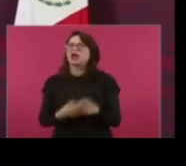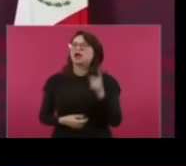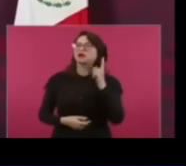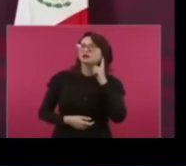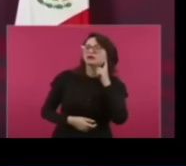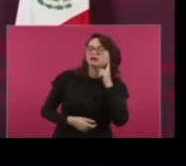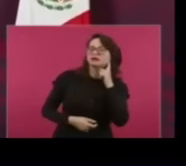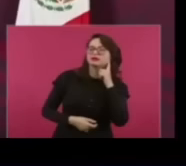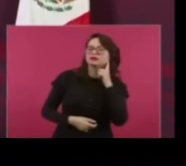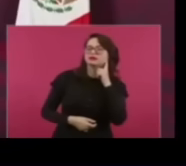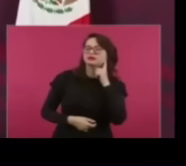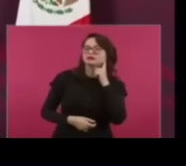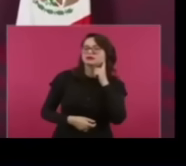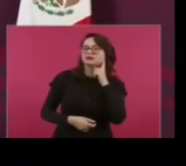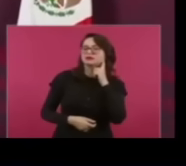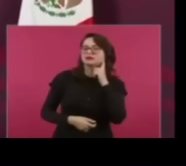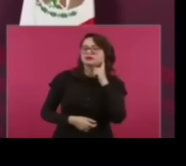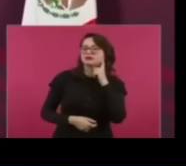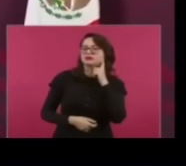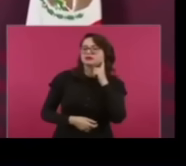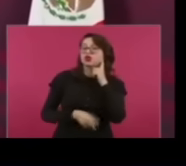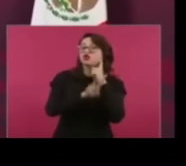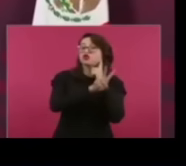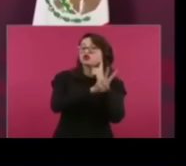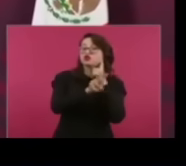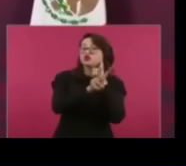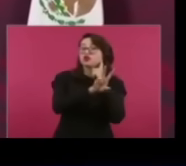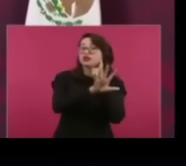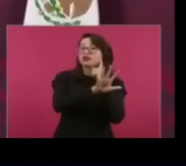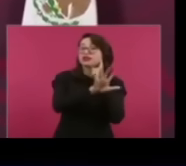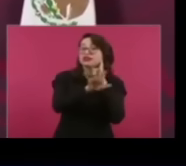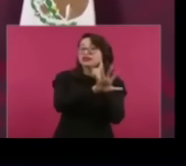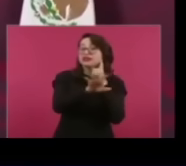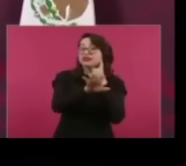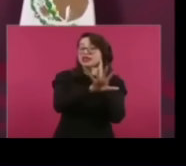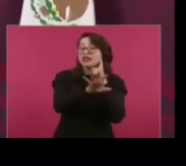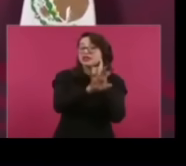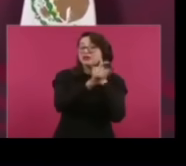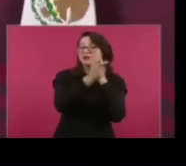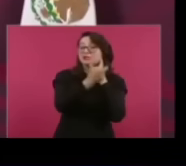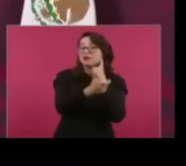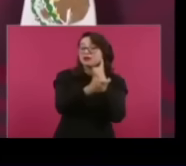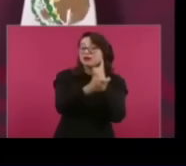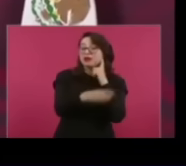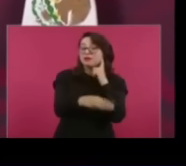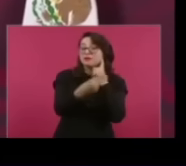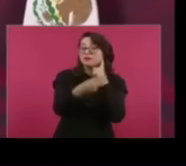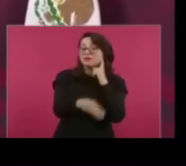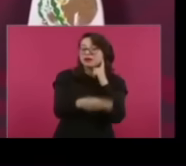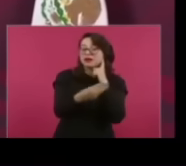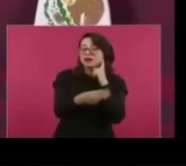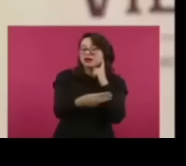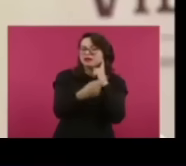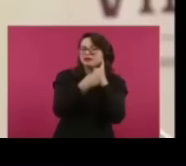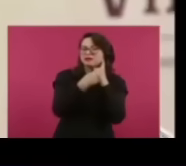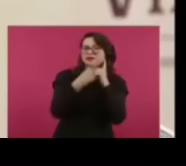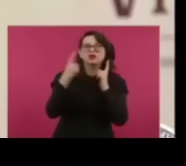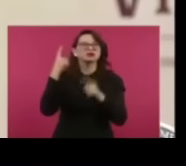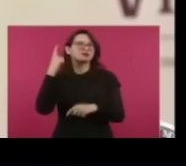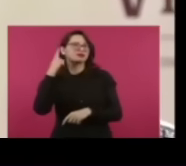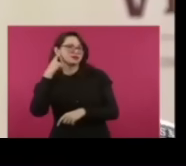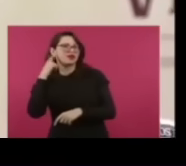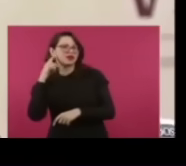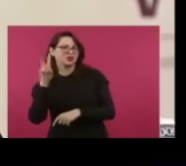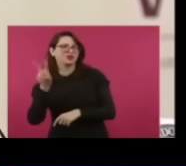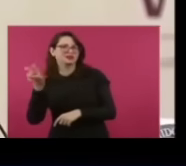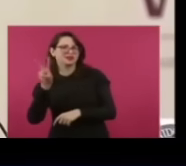hablando. Son unos miserables. Y más miserables que lo quieran hacer, pasar y